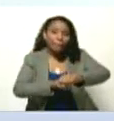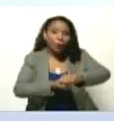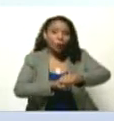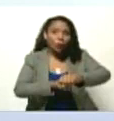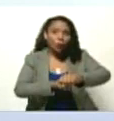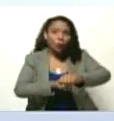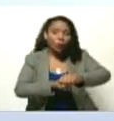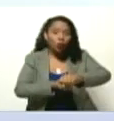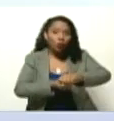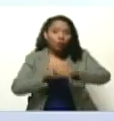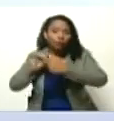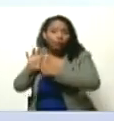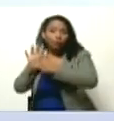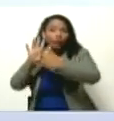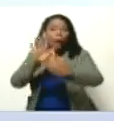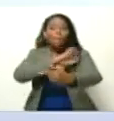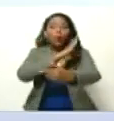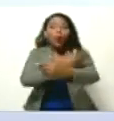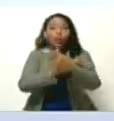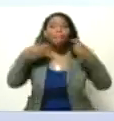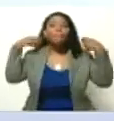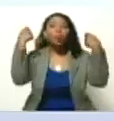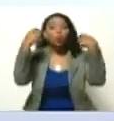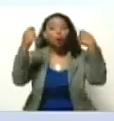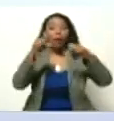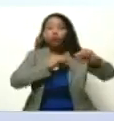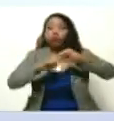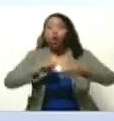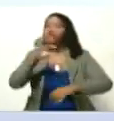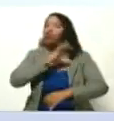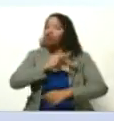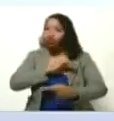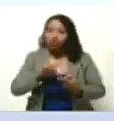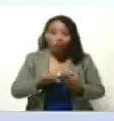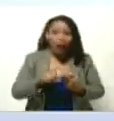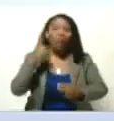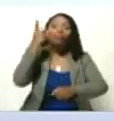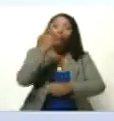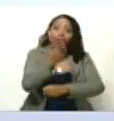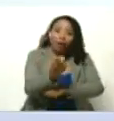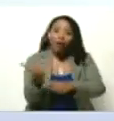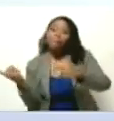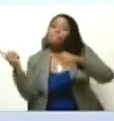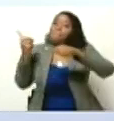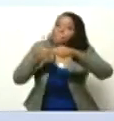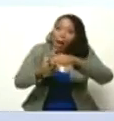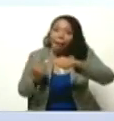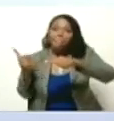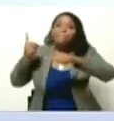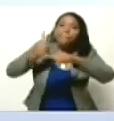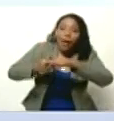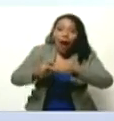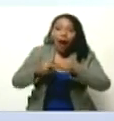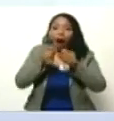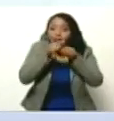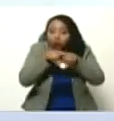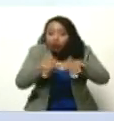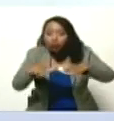la manifestación del poder popular en movimientos sociales que deben ser sumados a la